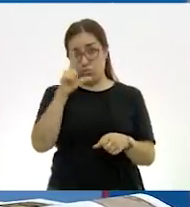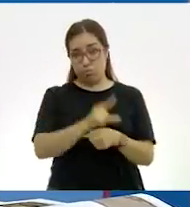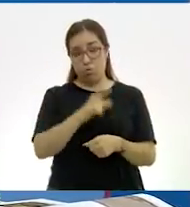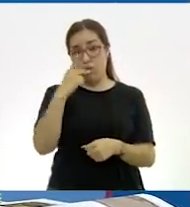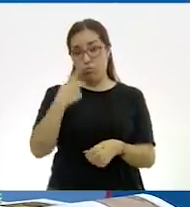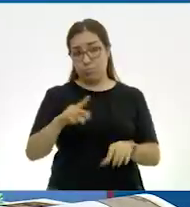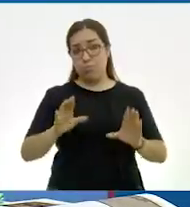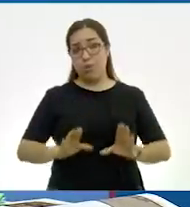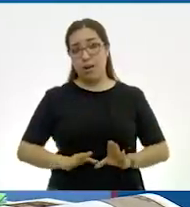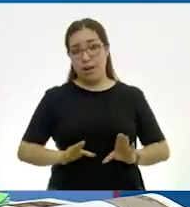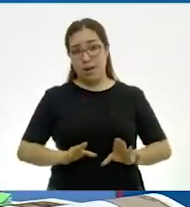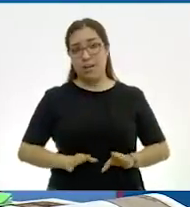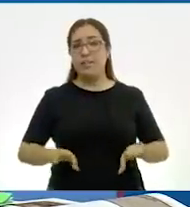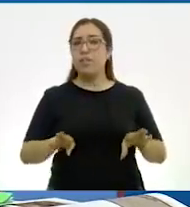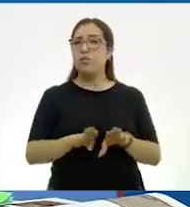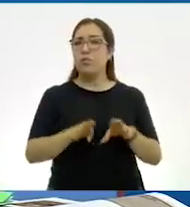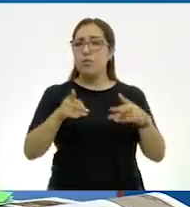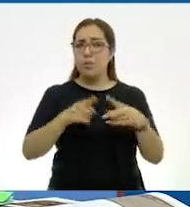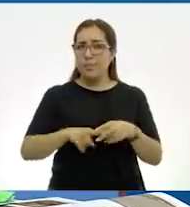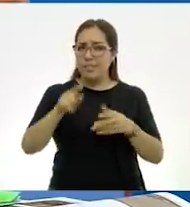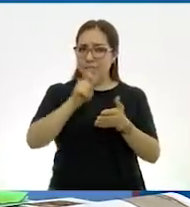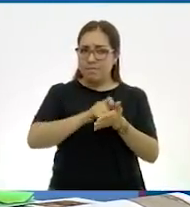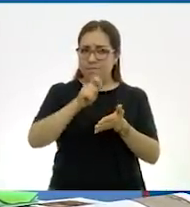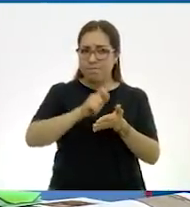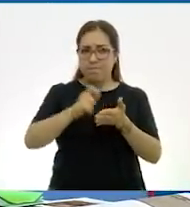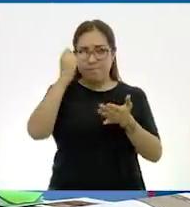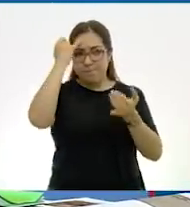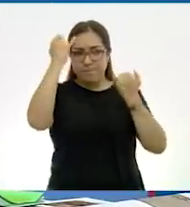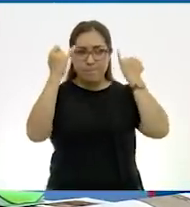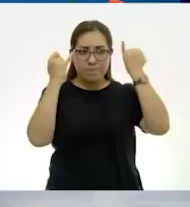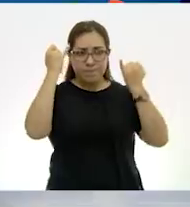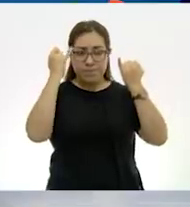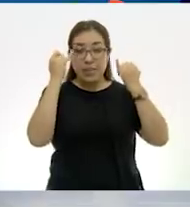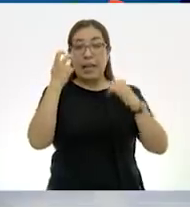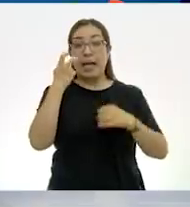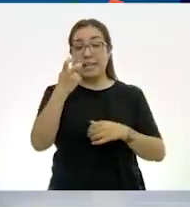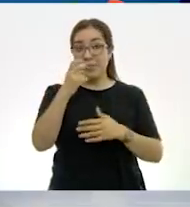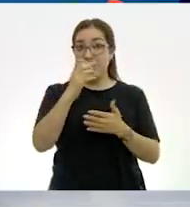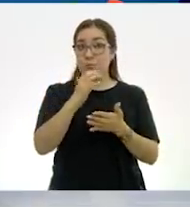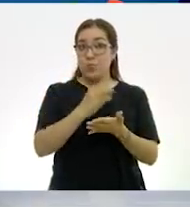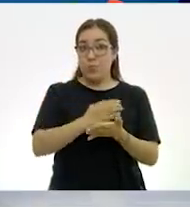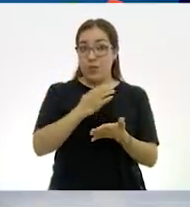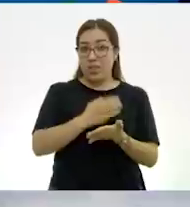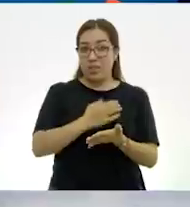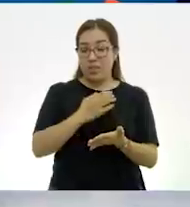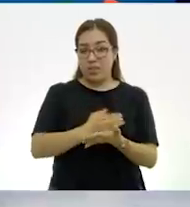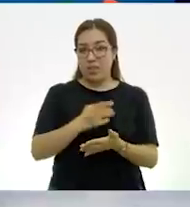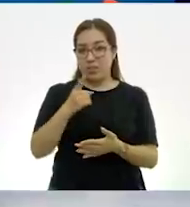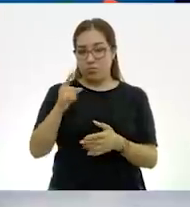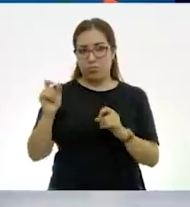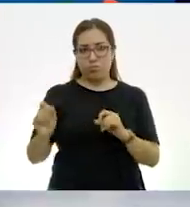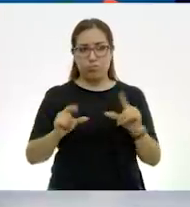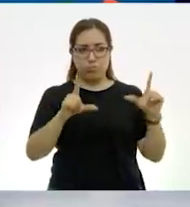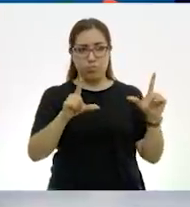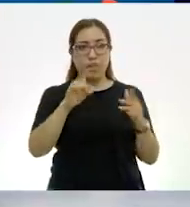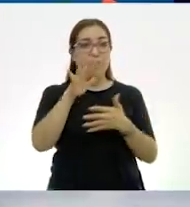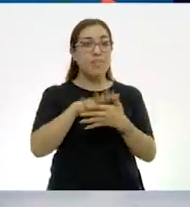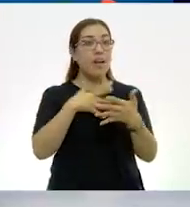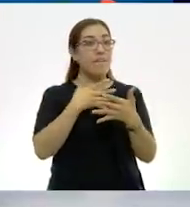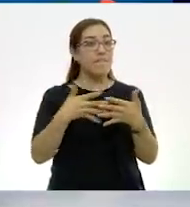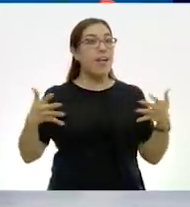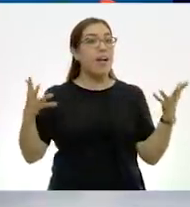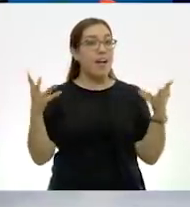ellos inventaron. Así Para lo es. cual vamos a realizar en nuestro cuaderno, nosotros vamos a tomar el pizarrón, realizar esta tabla. ¿Qué te